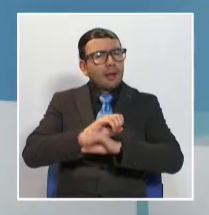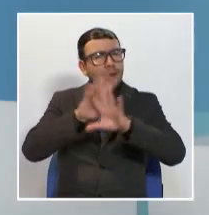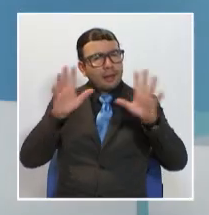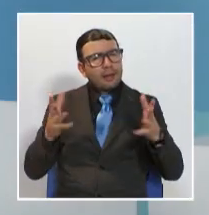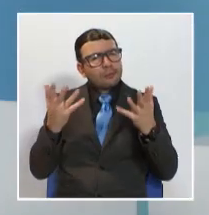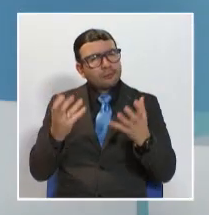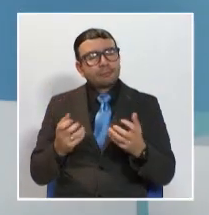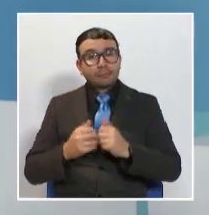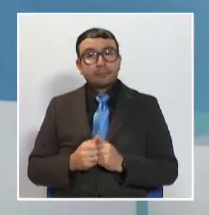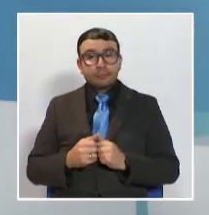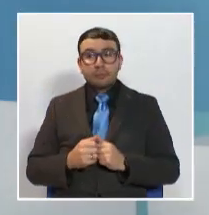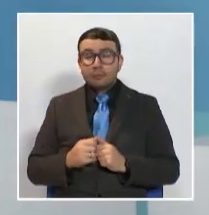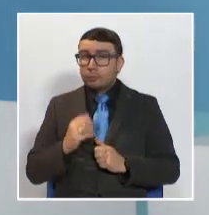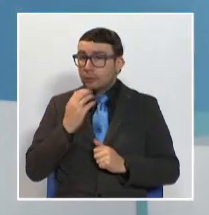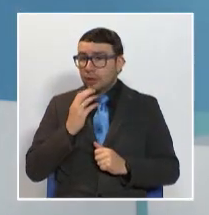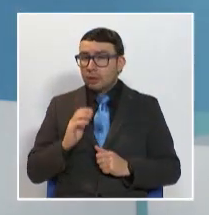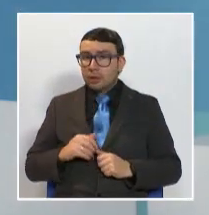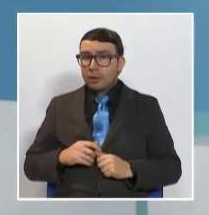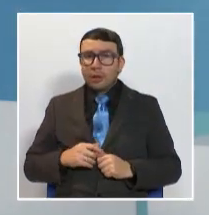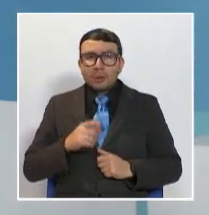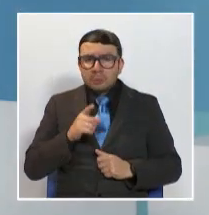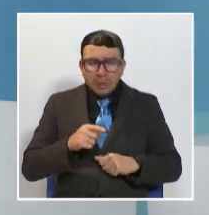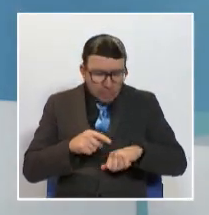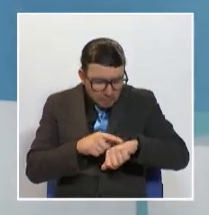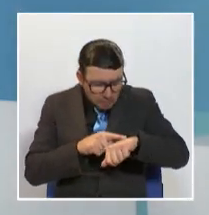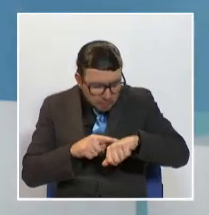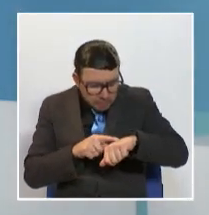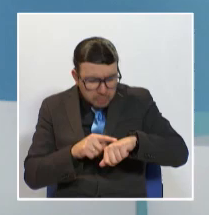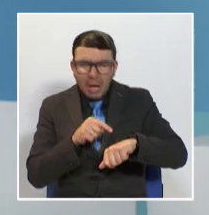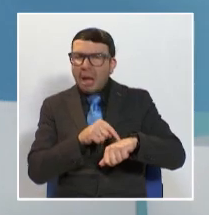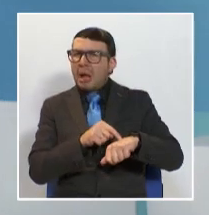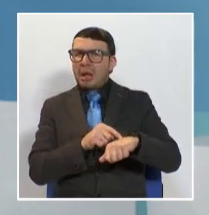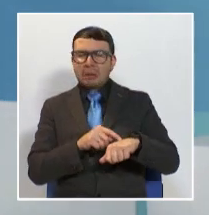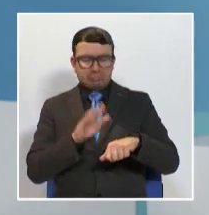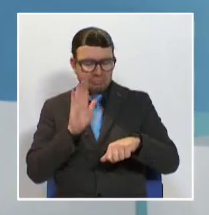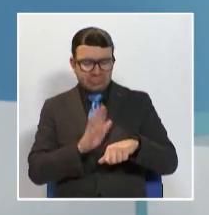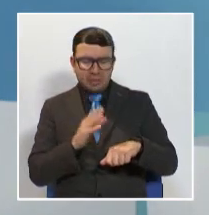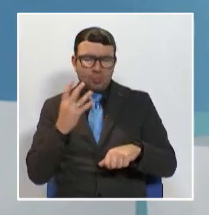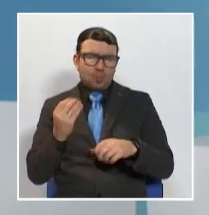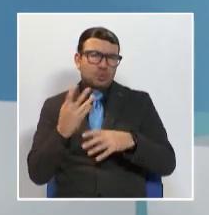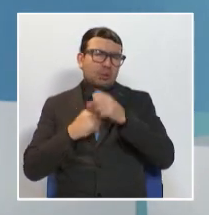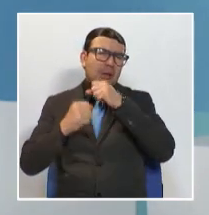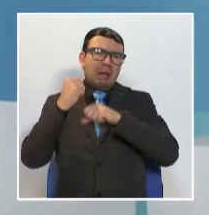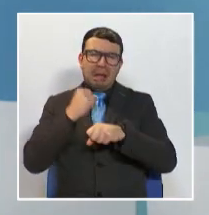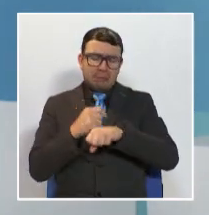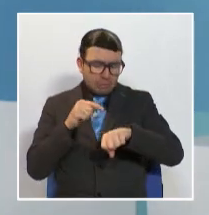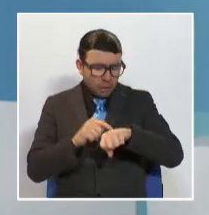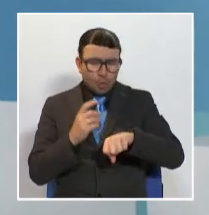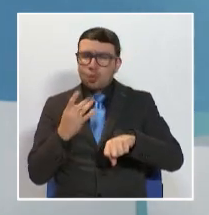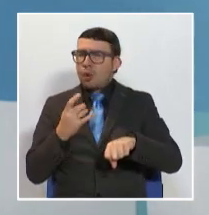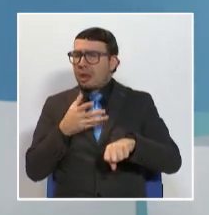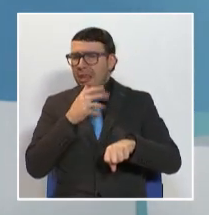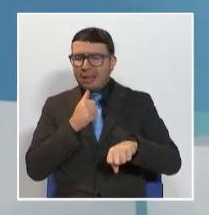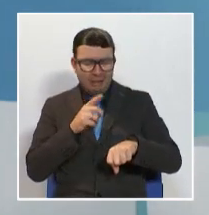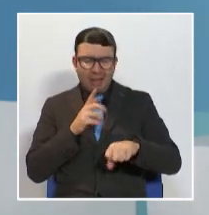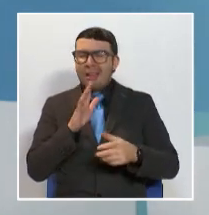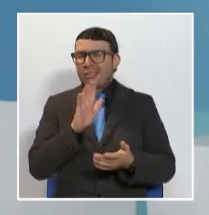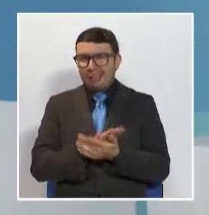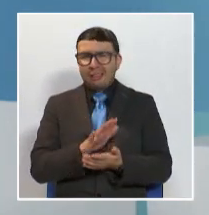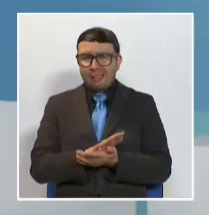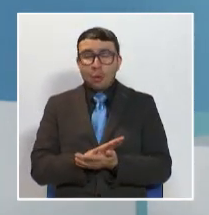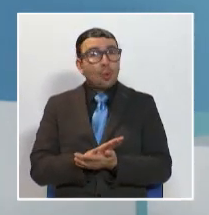que por más de que lleve mucho esa lesión ahí o no le duela, no es motivo de tranquilizarse, sino por